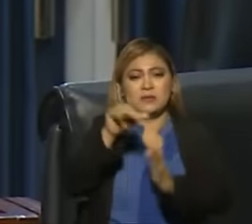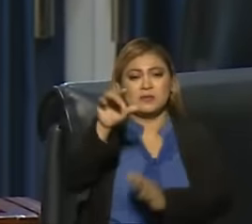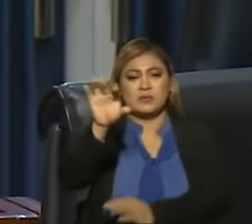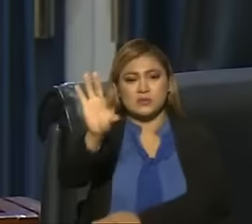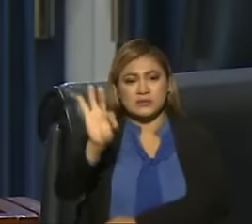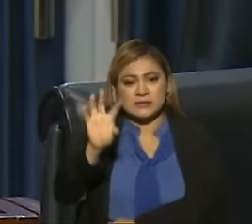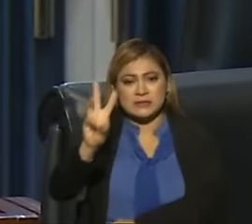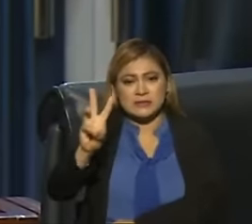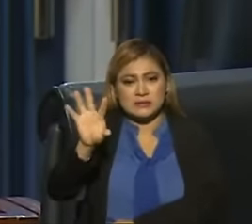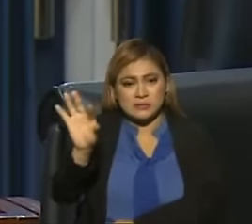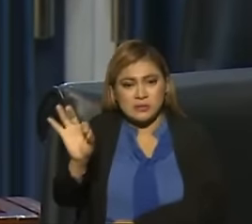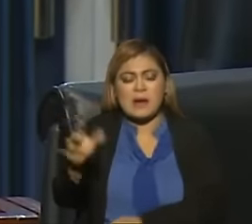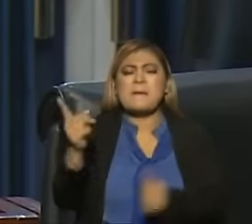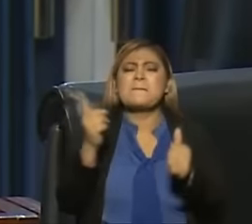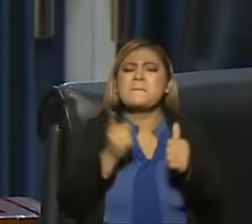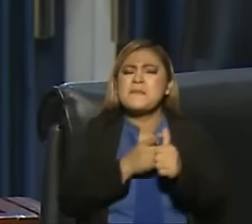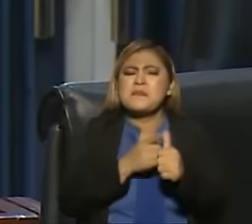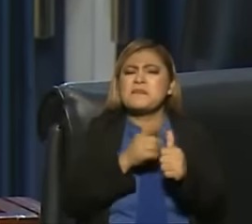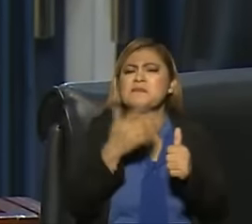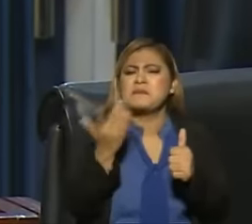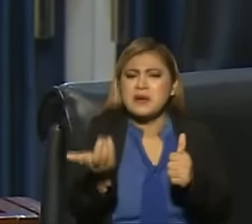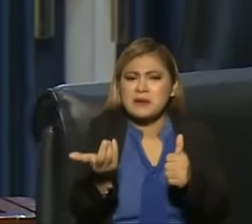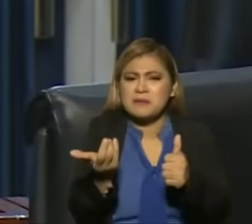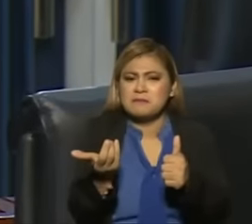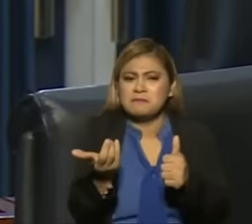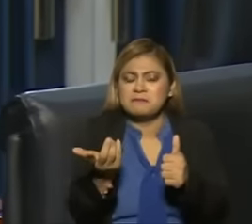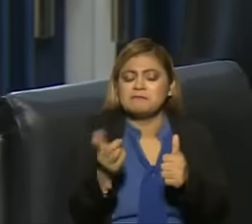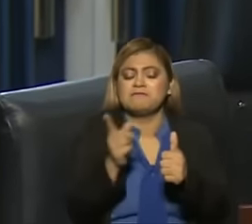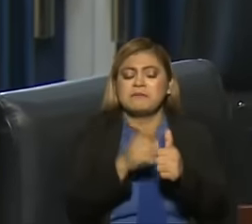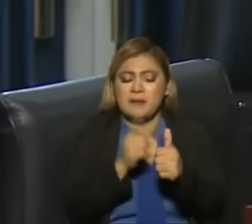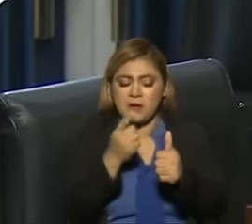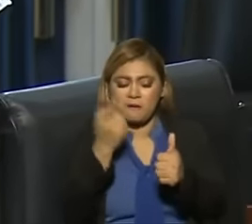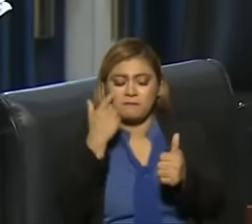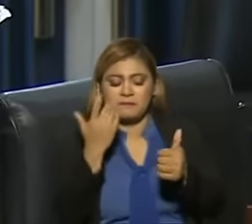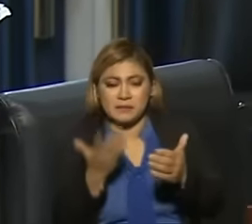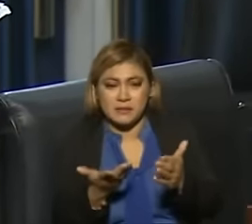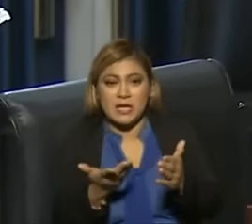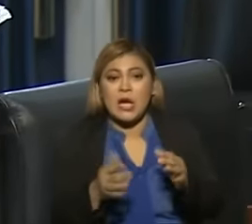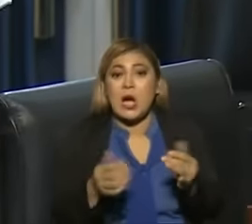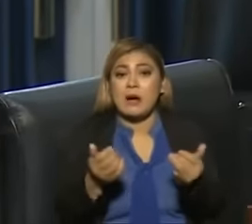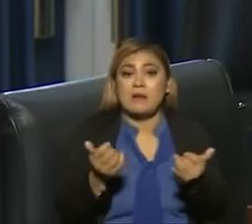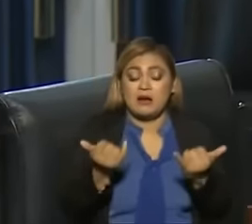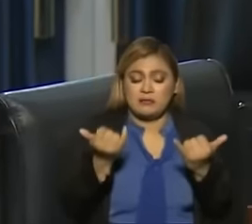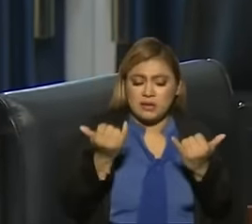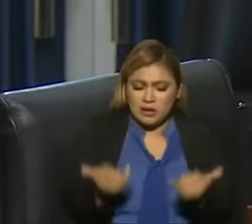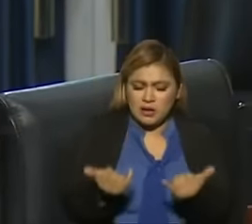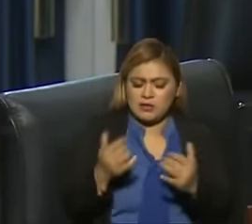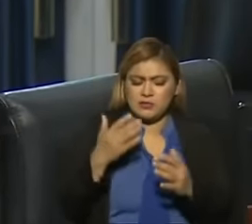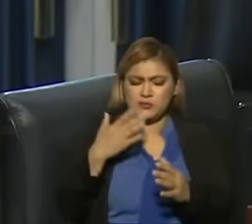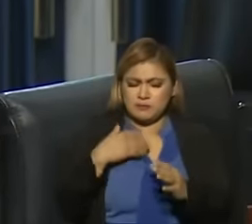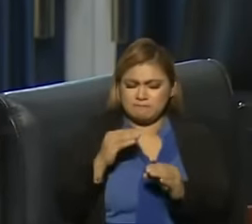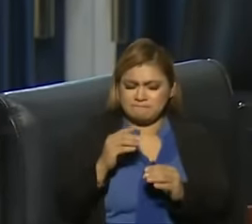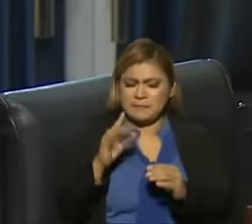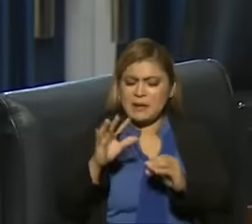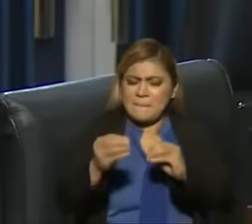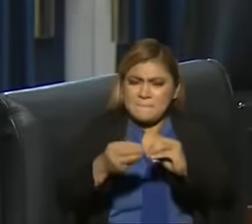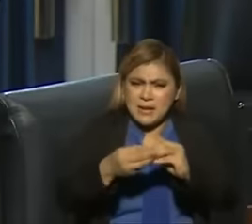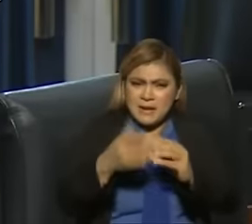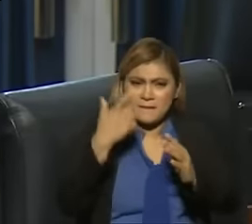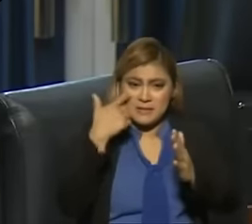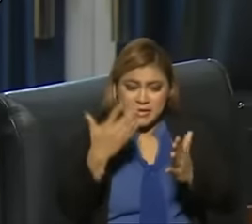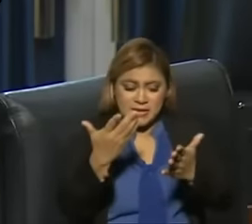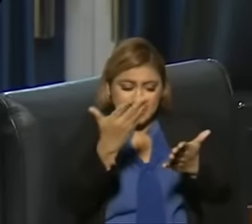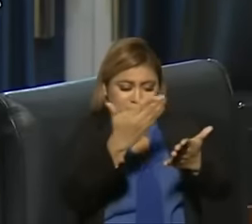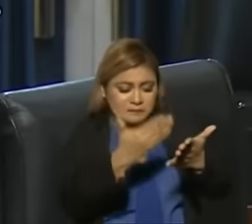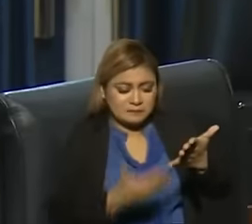1969 que establecía primero que tenía que ir a licitación. Pero todavía me voy mucho más allá. Y aquí señala que